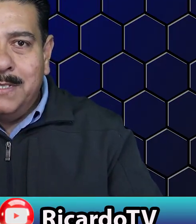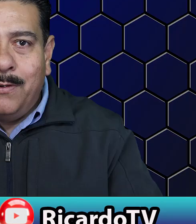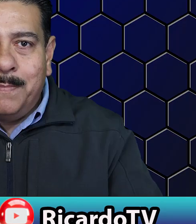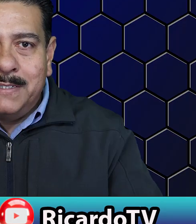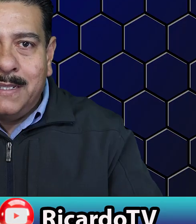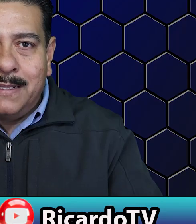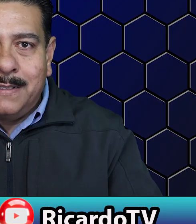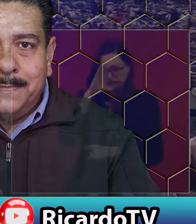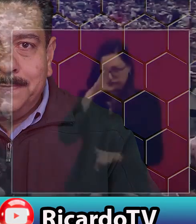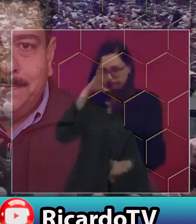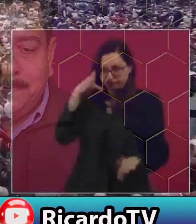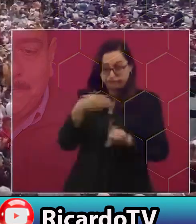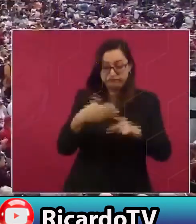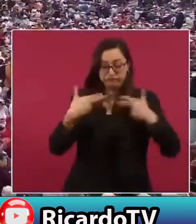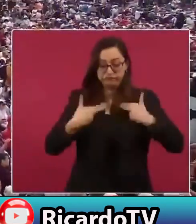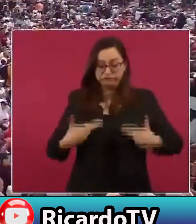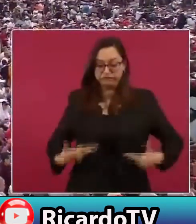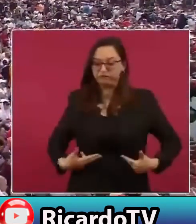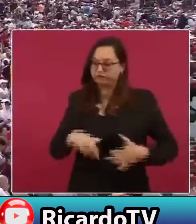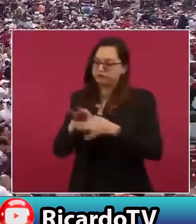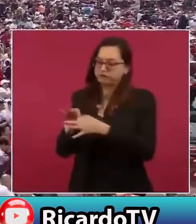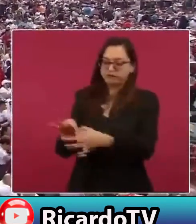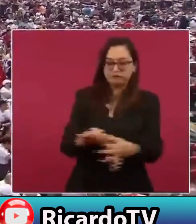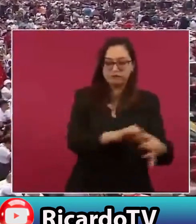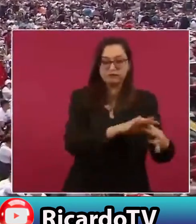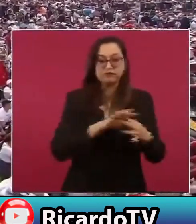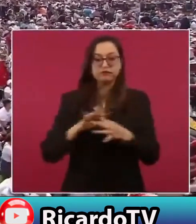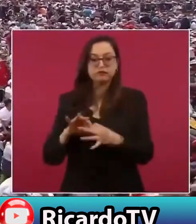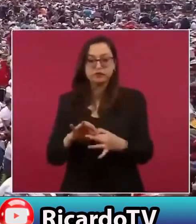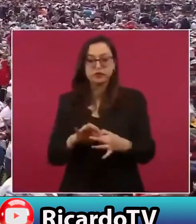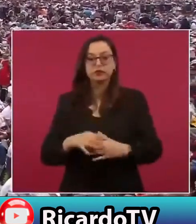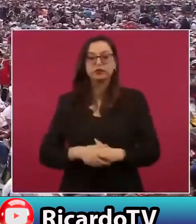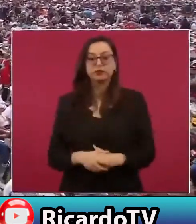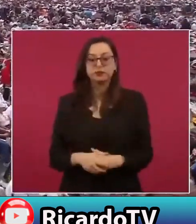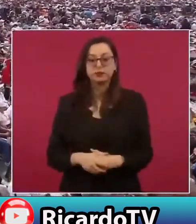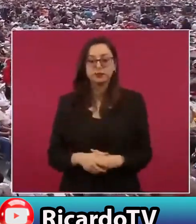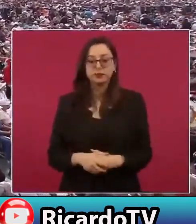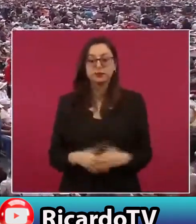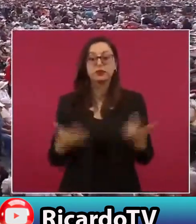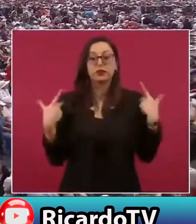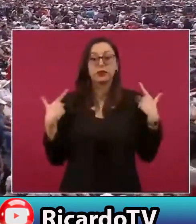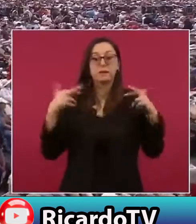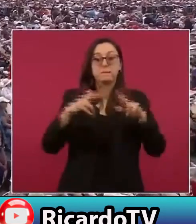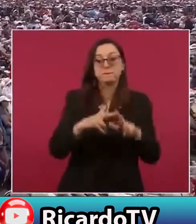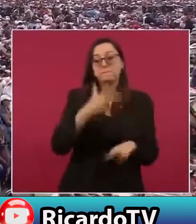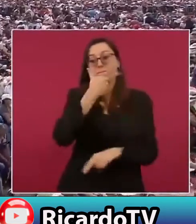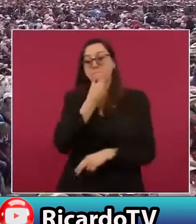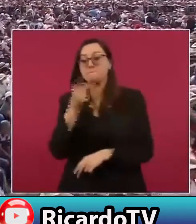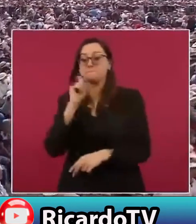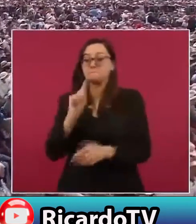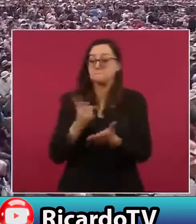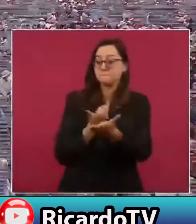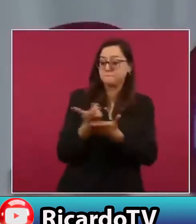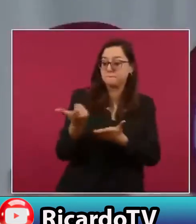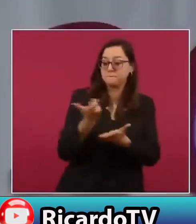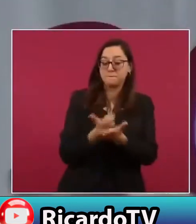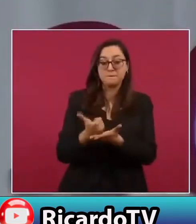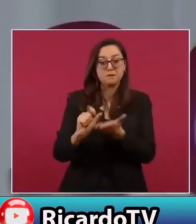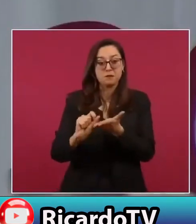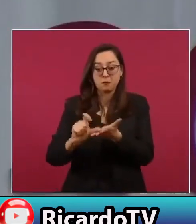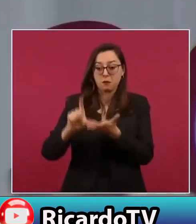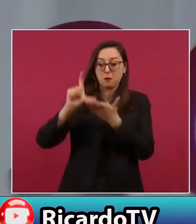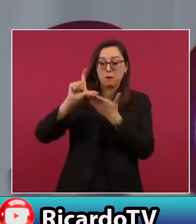vamos a ver qué más dijo el presidente hemos aumentado el sueldo de maestras Y maestros en 21%